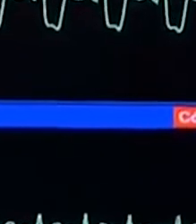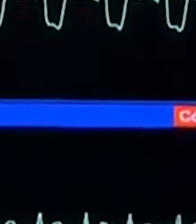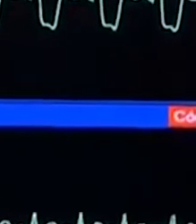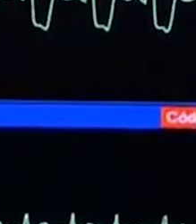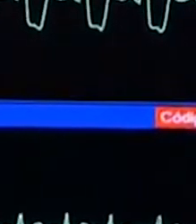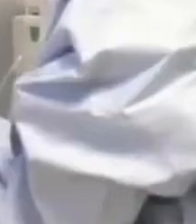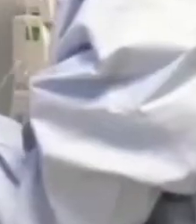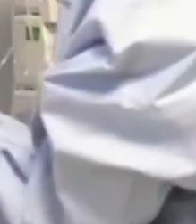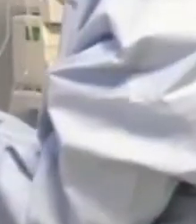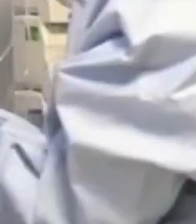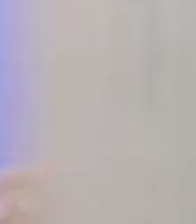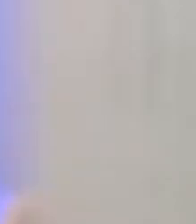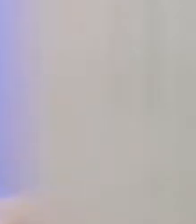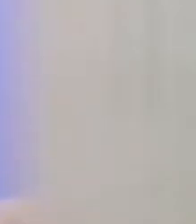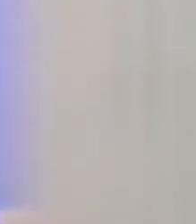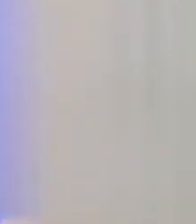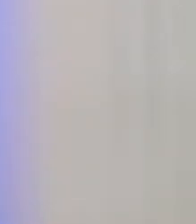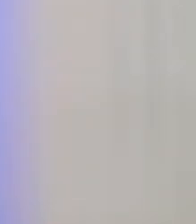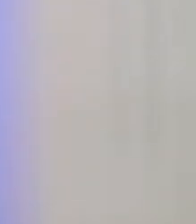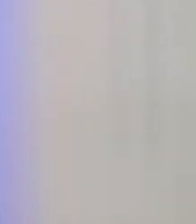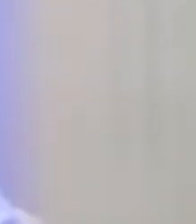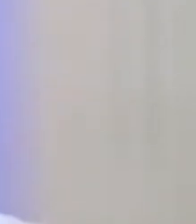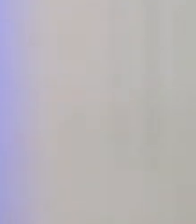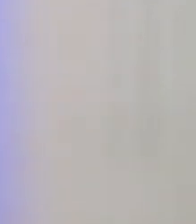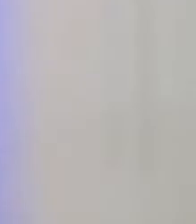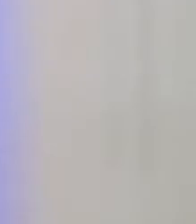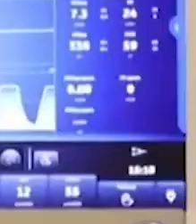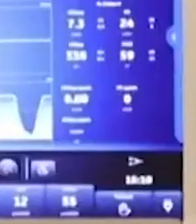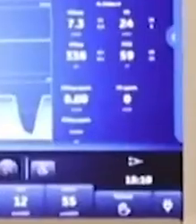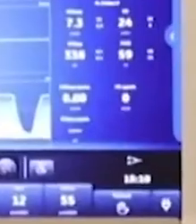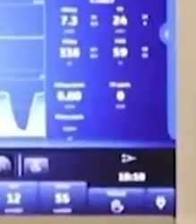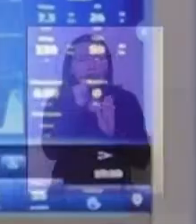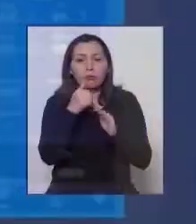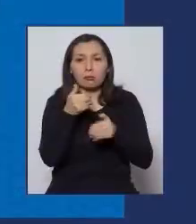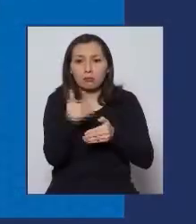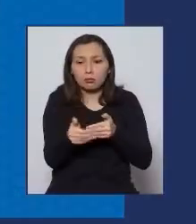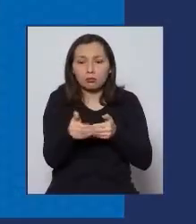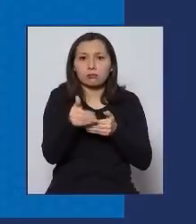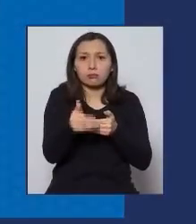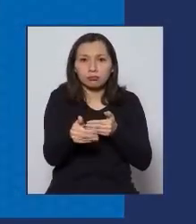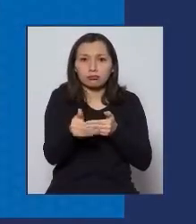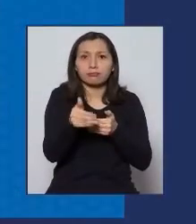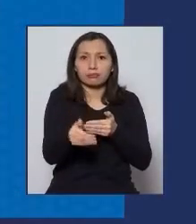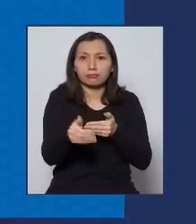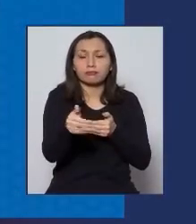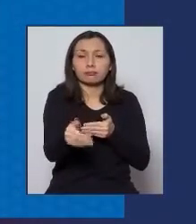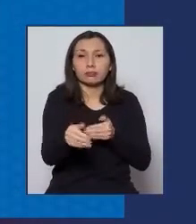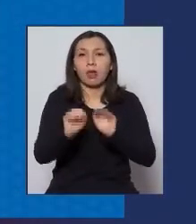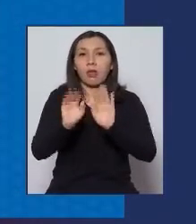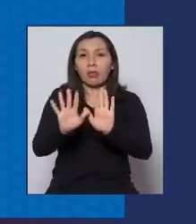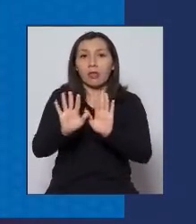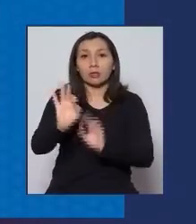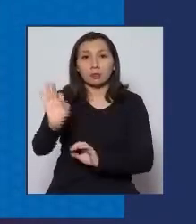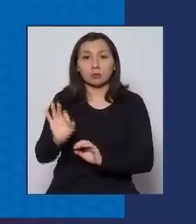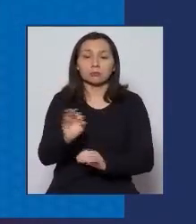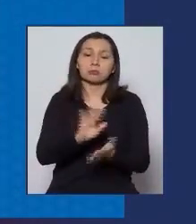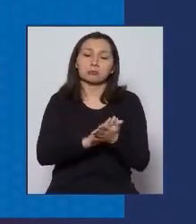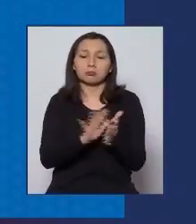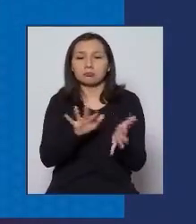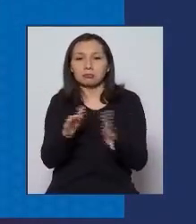estos casi como está siendo una regla que se da en forma cotidiana el 10%